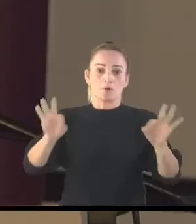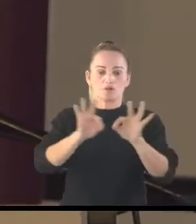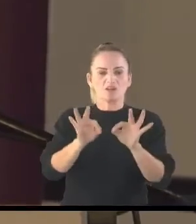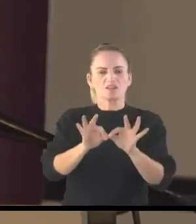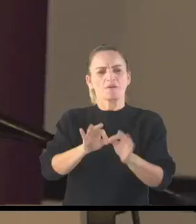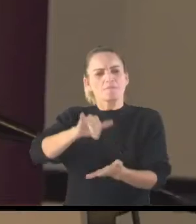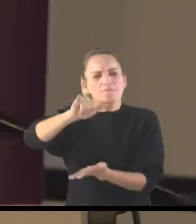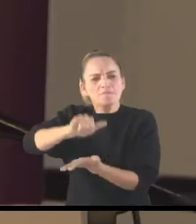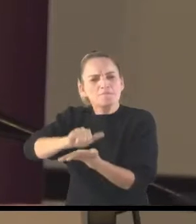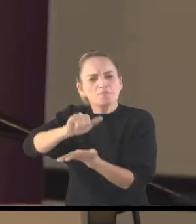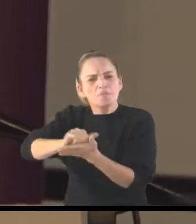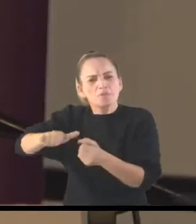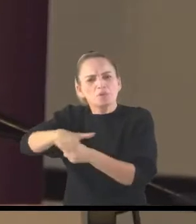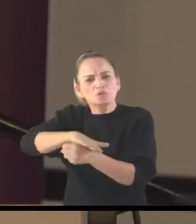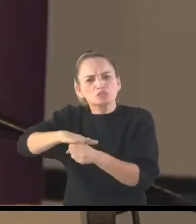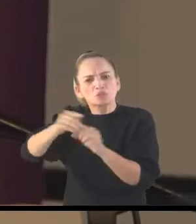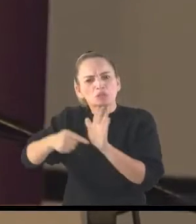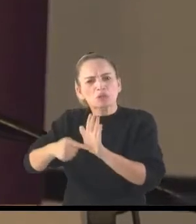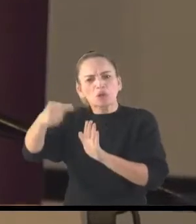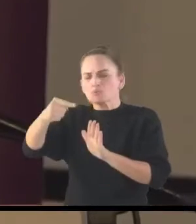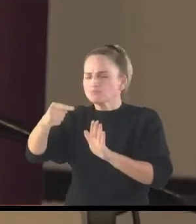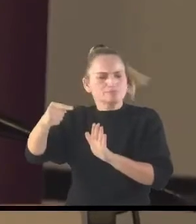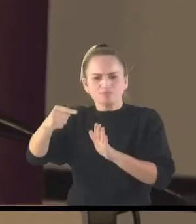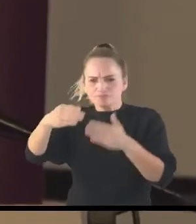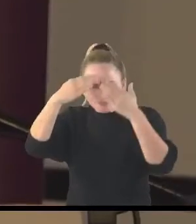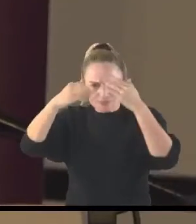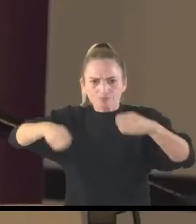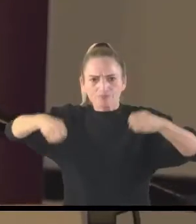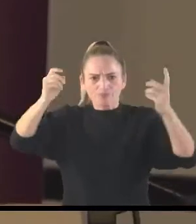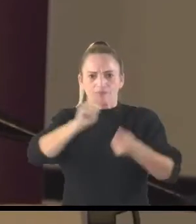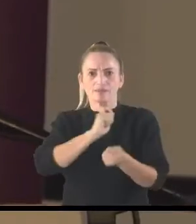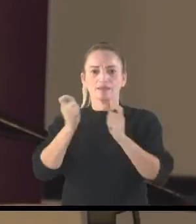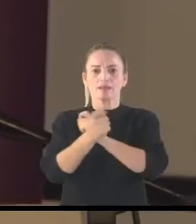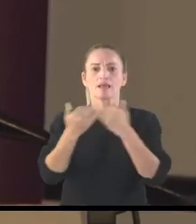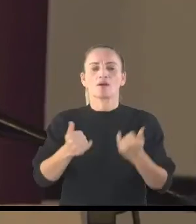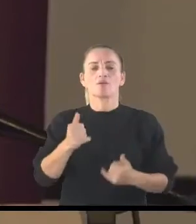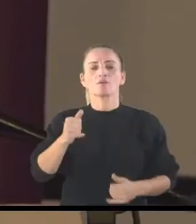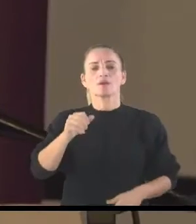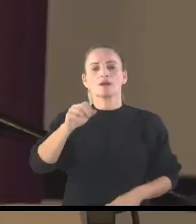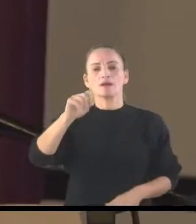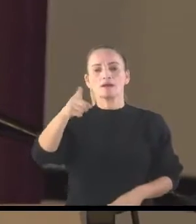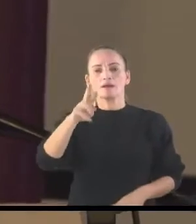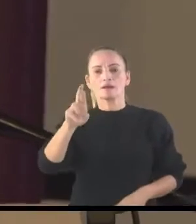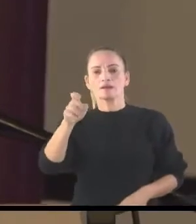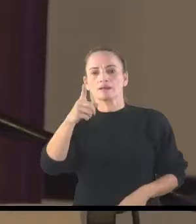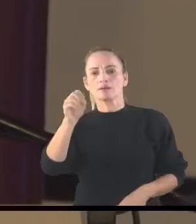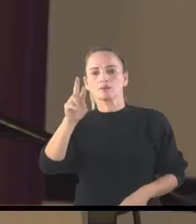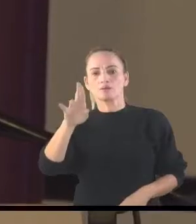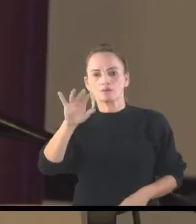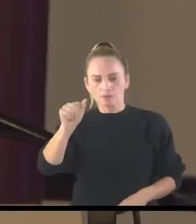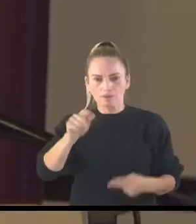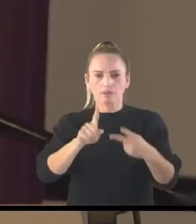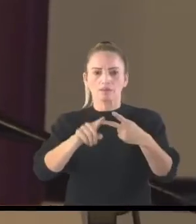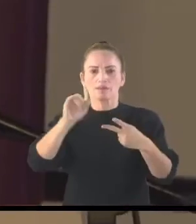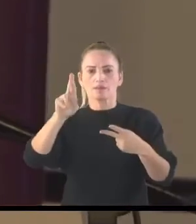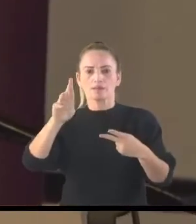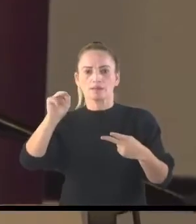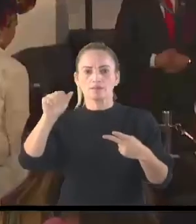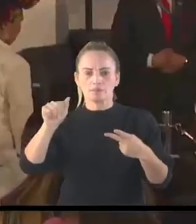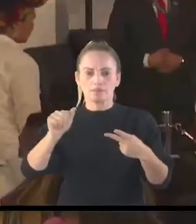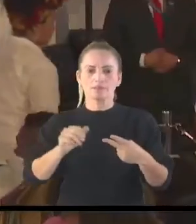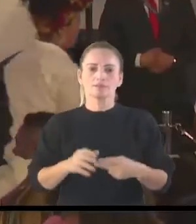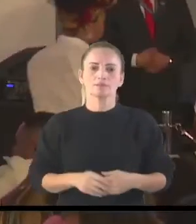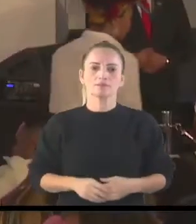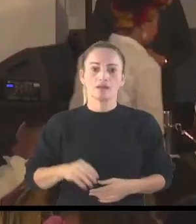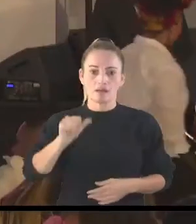repetir estos hechos nunca más. Invitamos a la señora Gregoria Flores Gamarra, víctima de desplazamiento forzado.